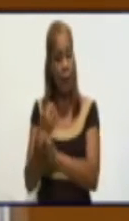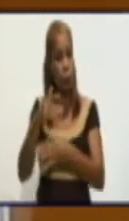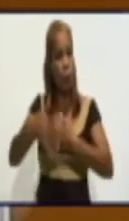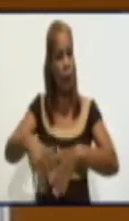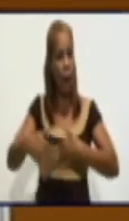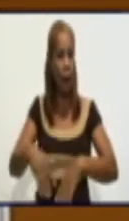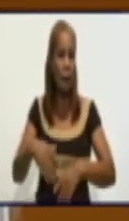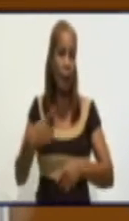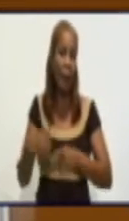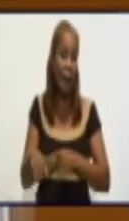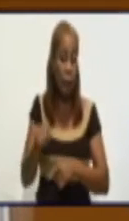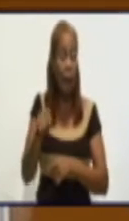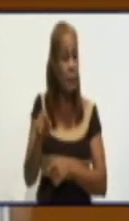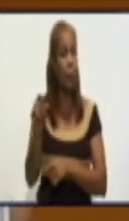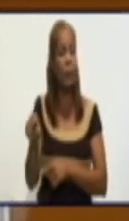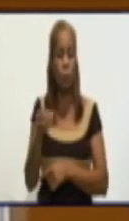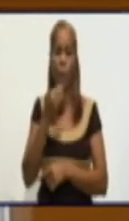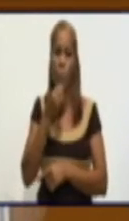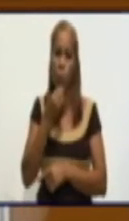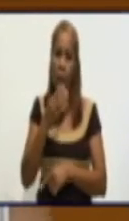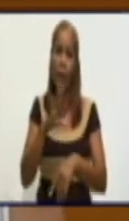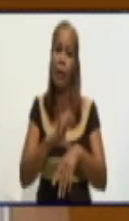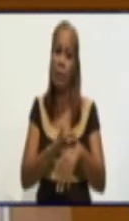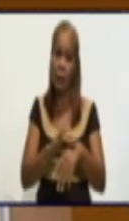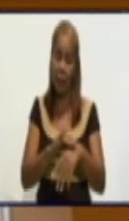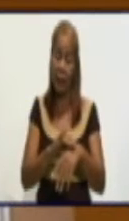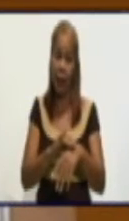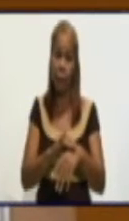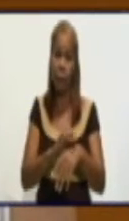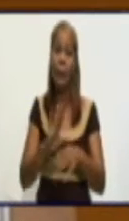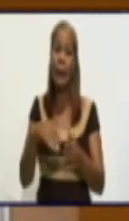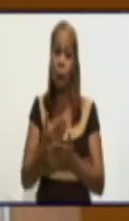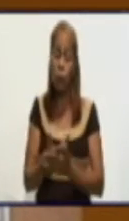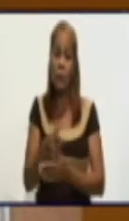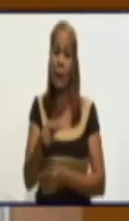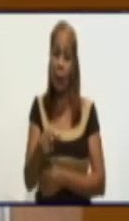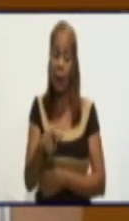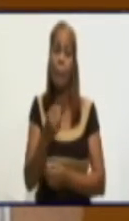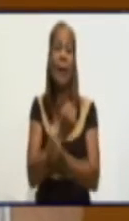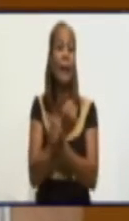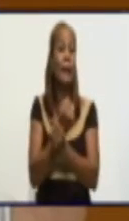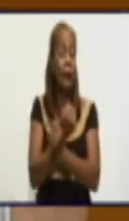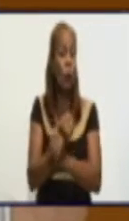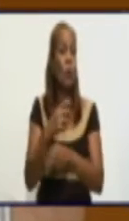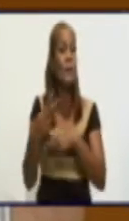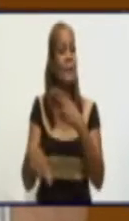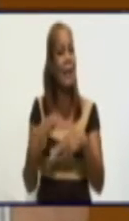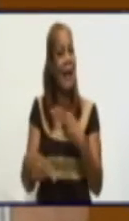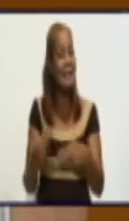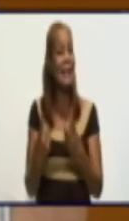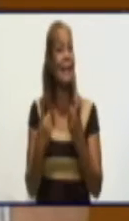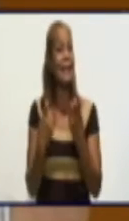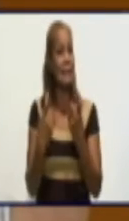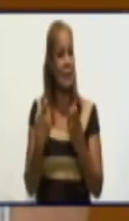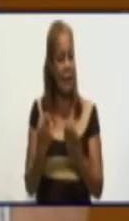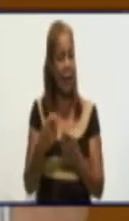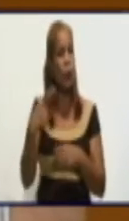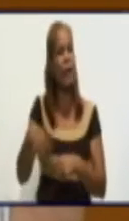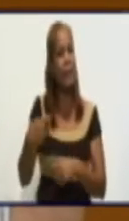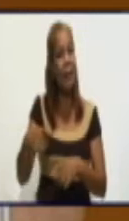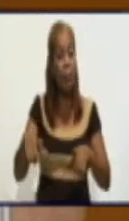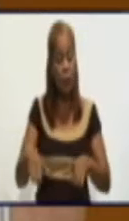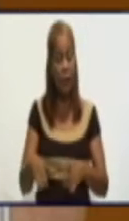por el tipo de transmisión que tiene esta enfermedad y la alta contagiosidad es que se hace tan necesario que seamos estrictos cumplidores de